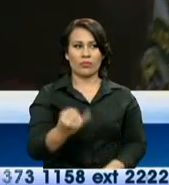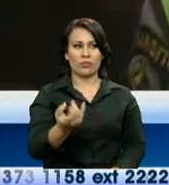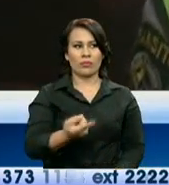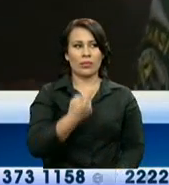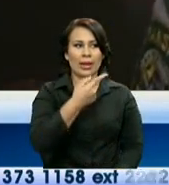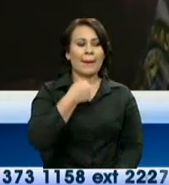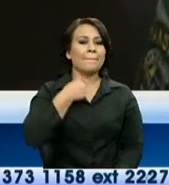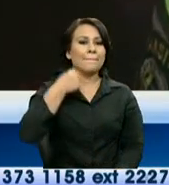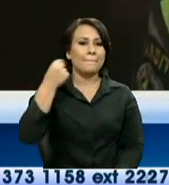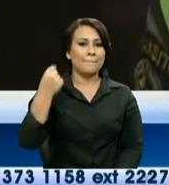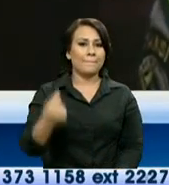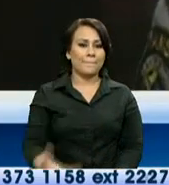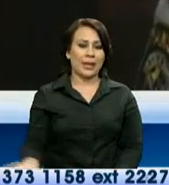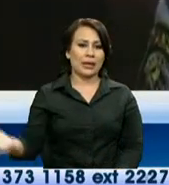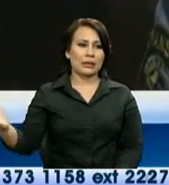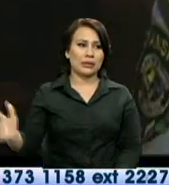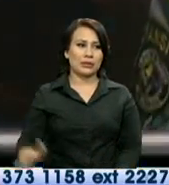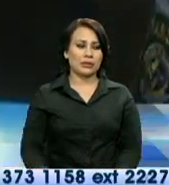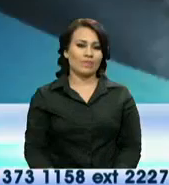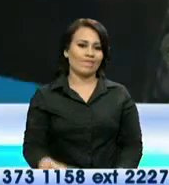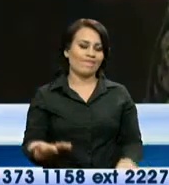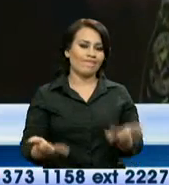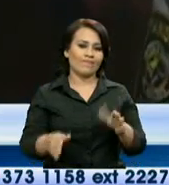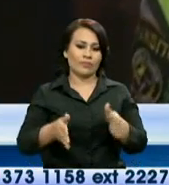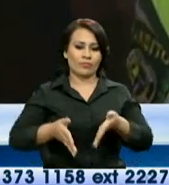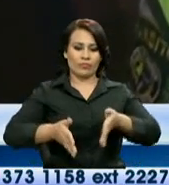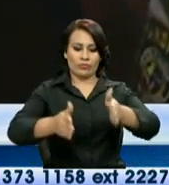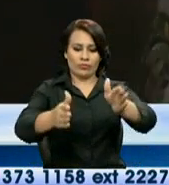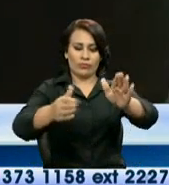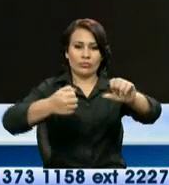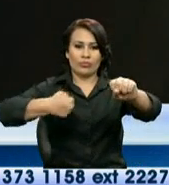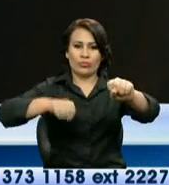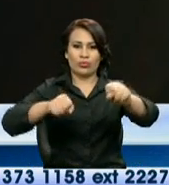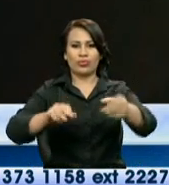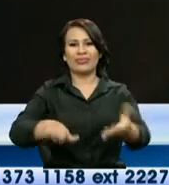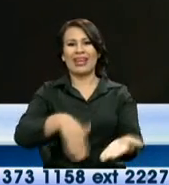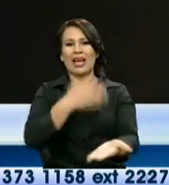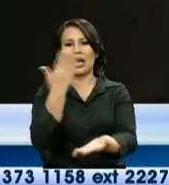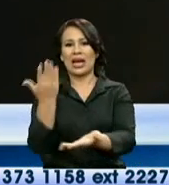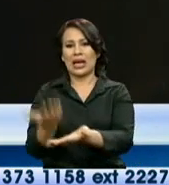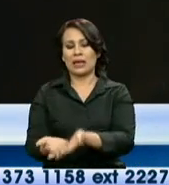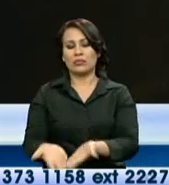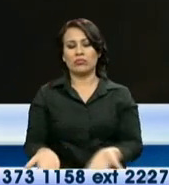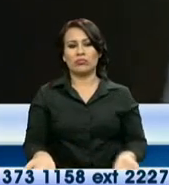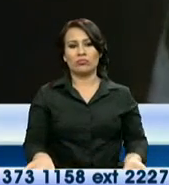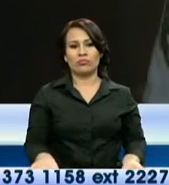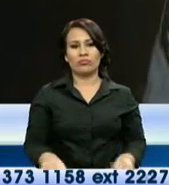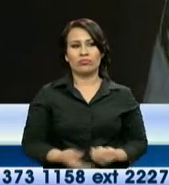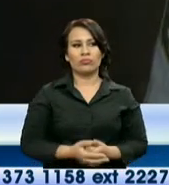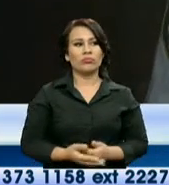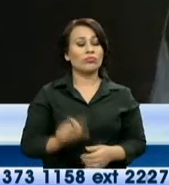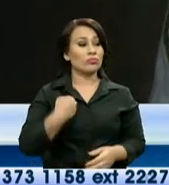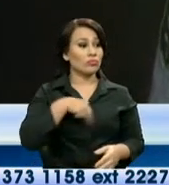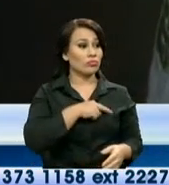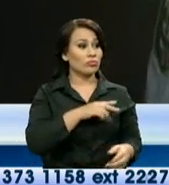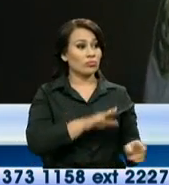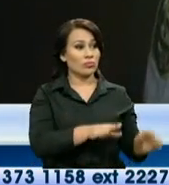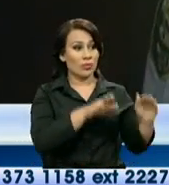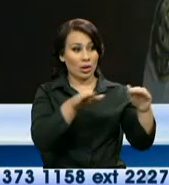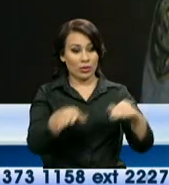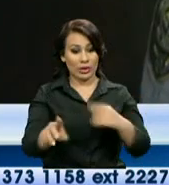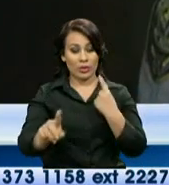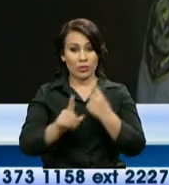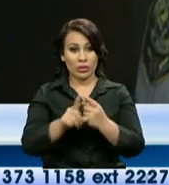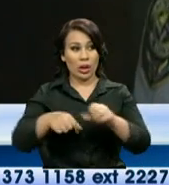de pista, carril de circulación, una persona fallecida. Al momento de llegar al lugar del accidente se encontró solo la moto